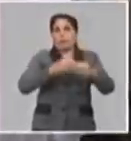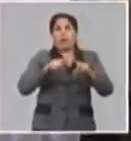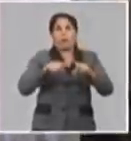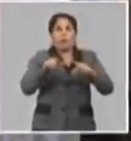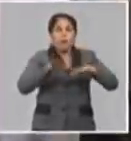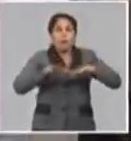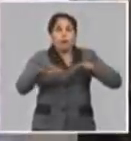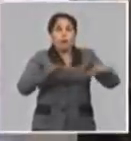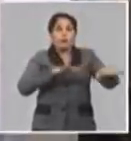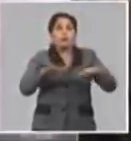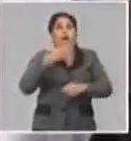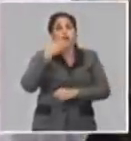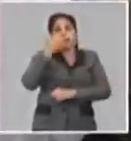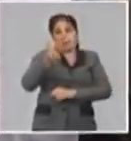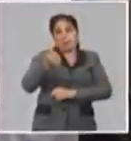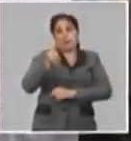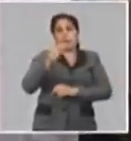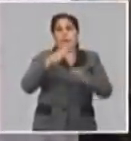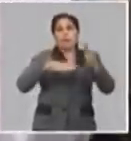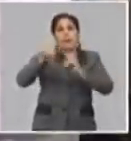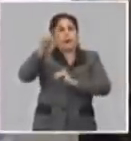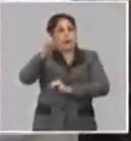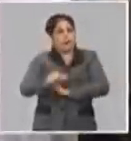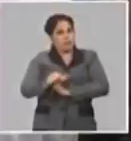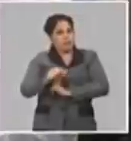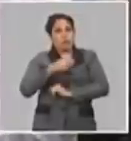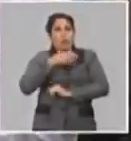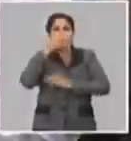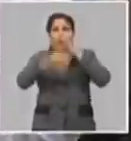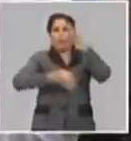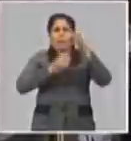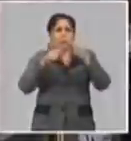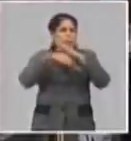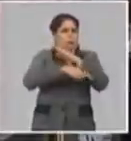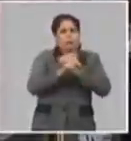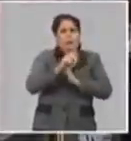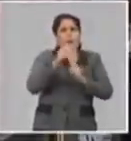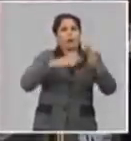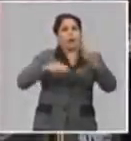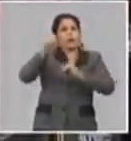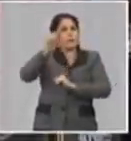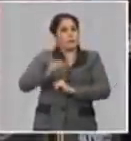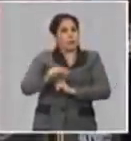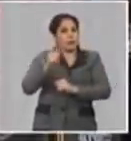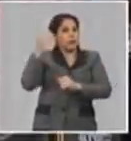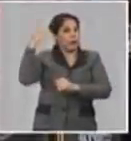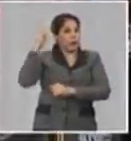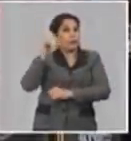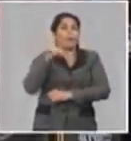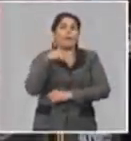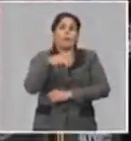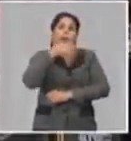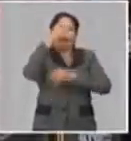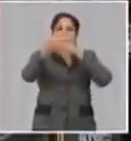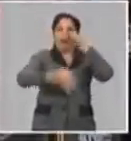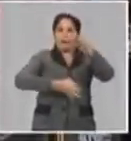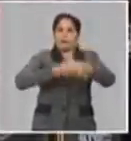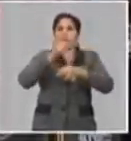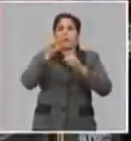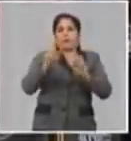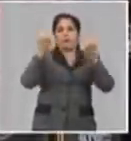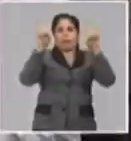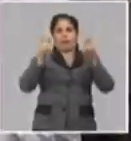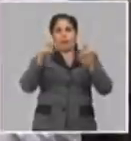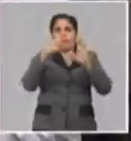las condiciones para ello, que bueno, el ministro no amplió en eso, porque el ministro de Comercio Exterior e Inversión Extranjera se referirá a